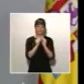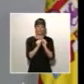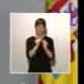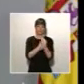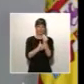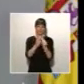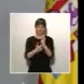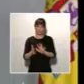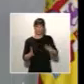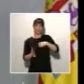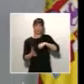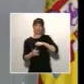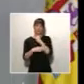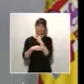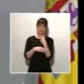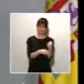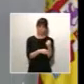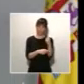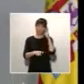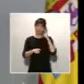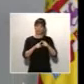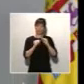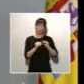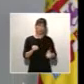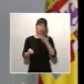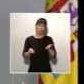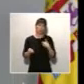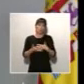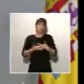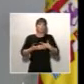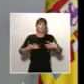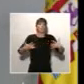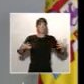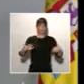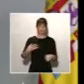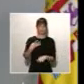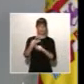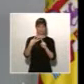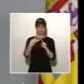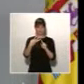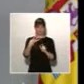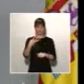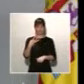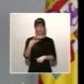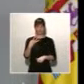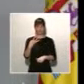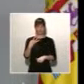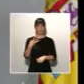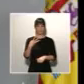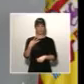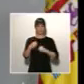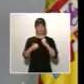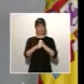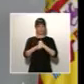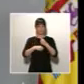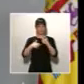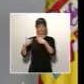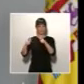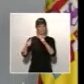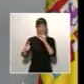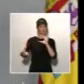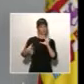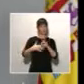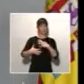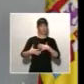incrementar su capacidad de producción. En tercer lugar, estamos reorientando la actividad de sectores afines. Por ejemplo,